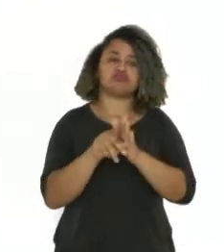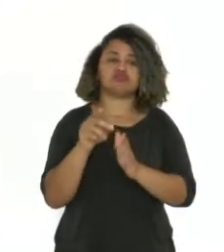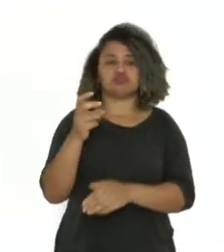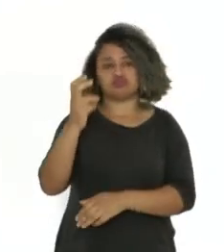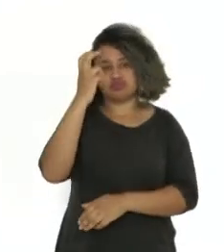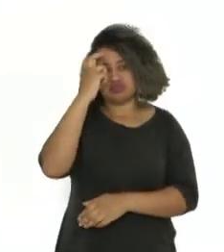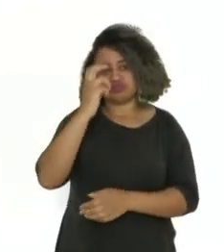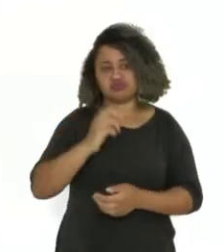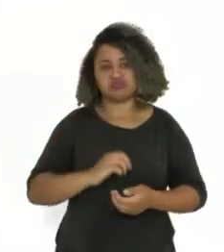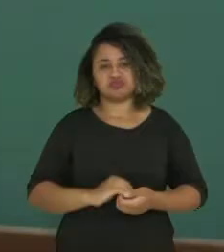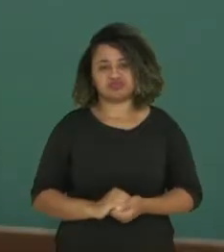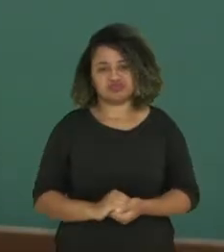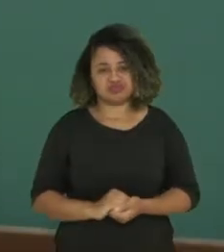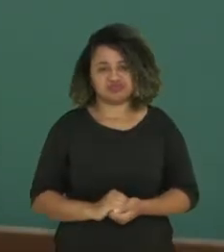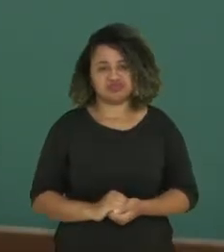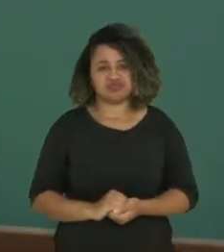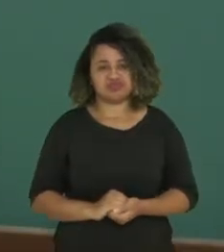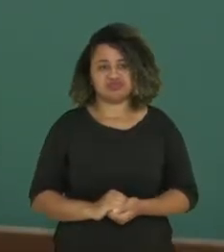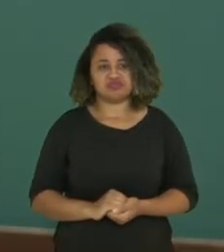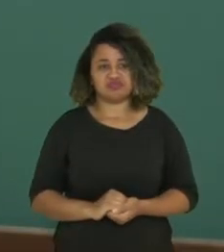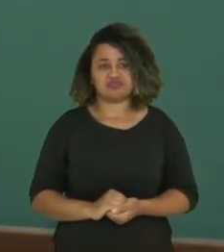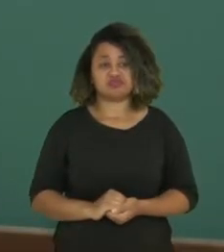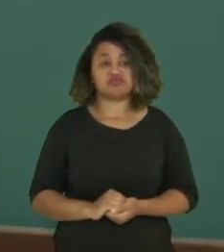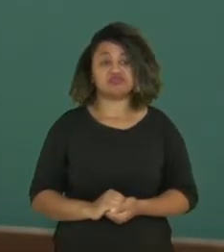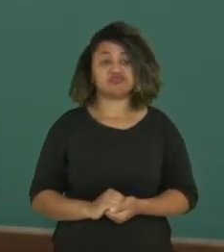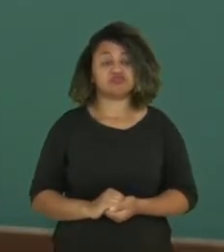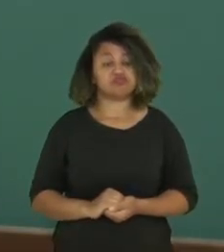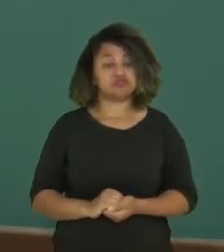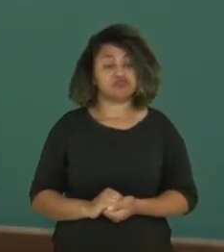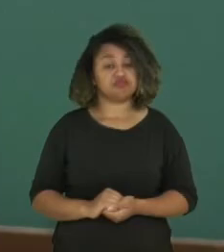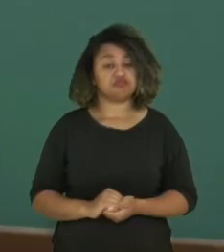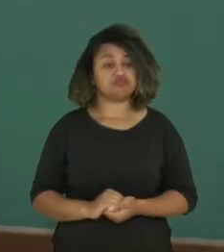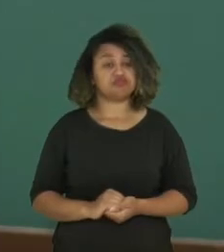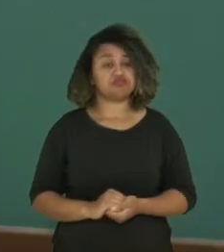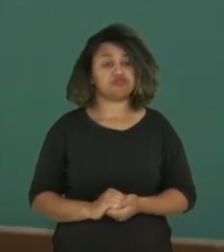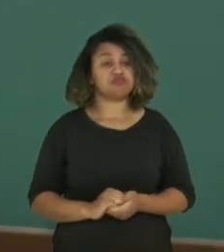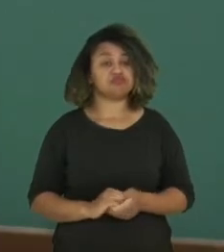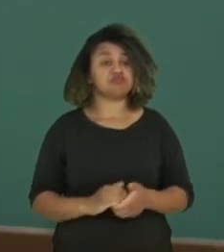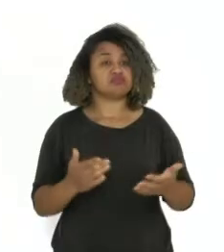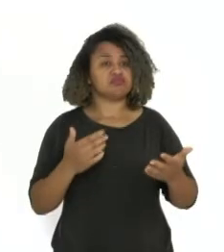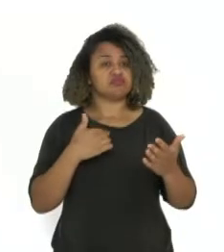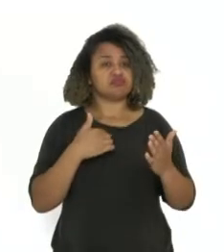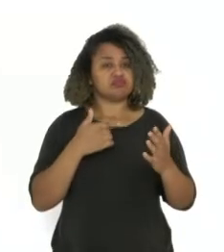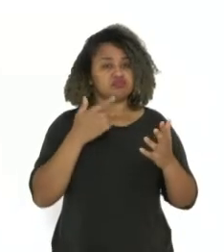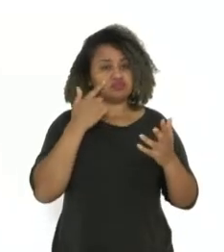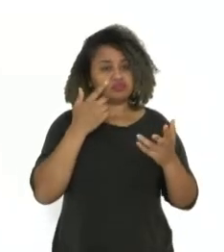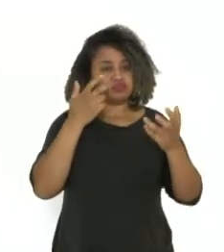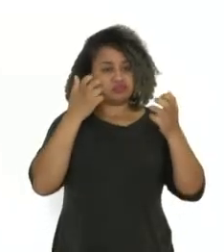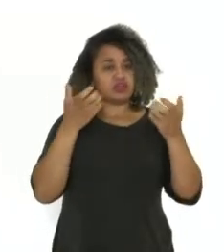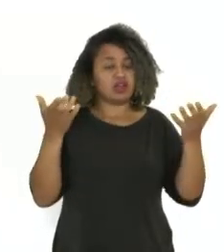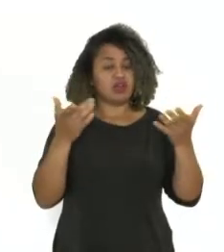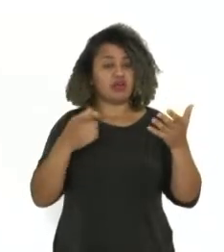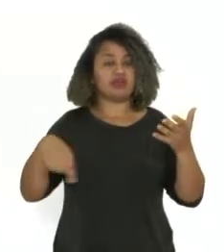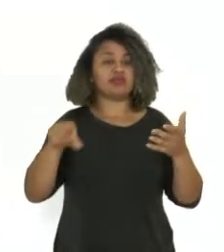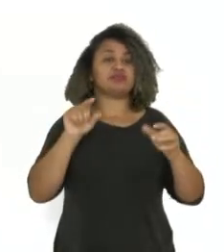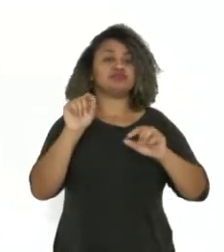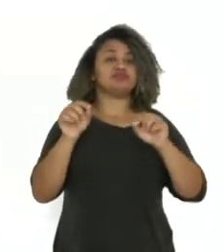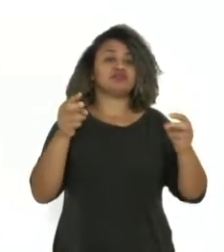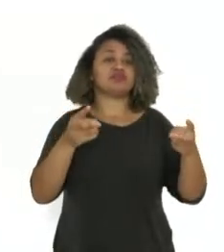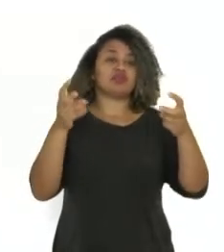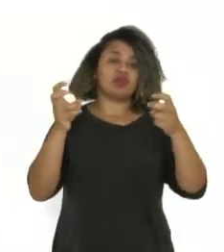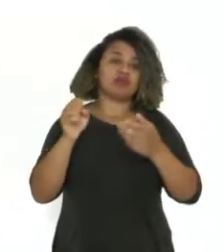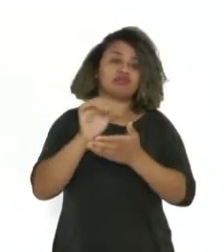propia, identidad cultural. Agora te toca a ti. Observando justamente aqui, ó,